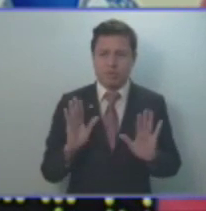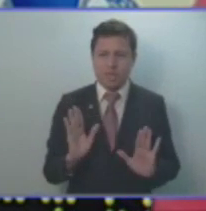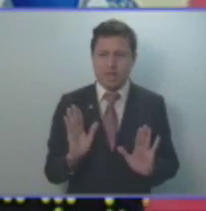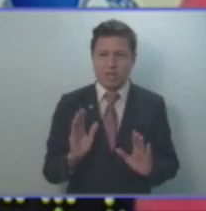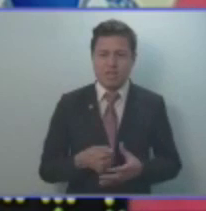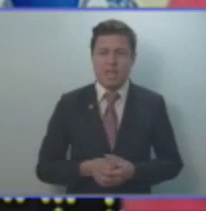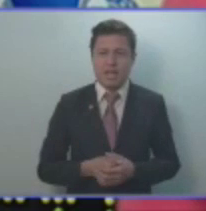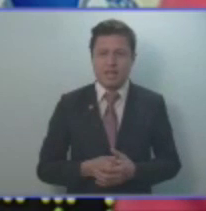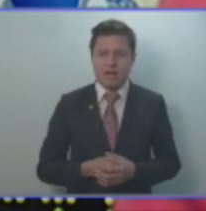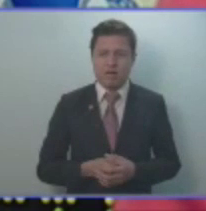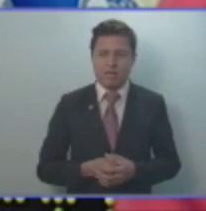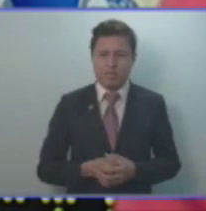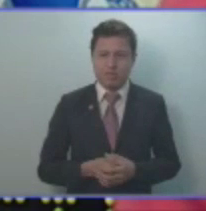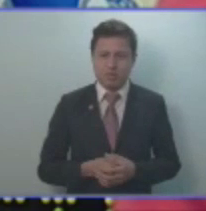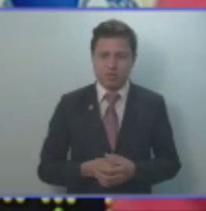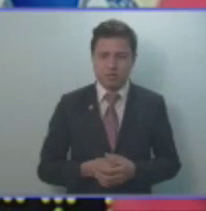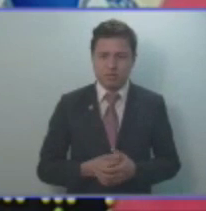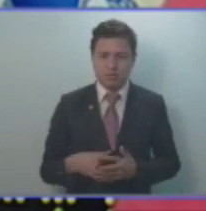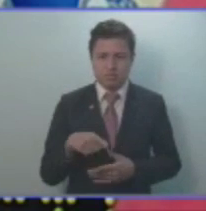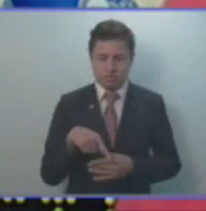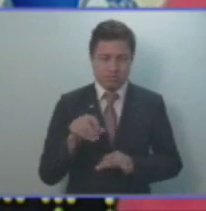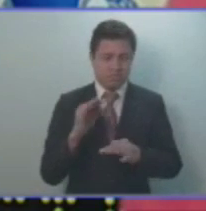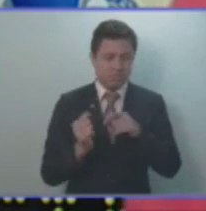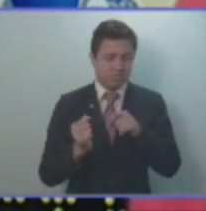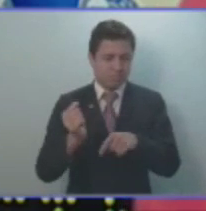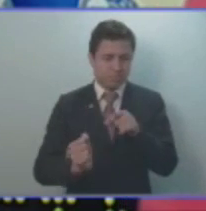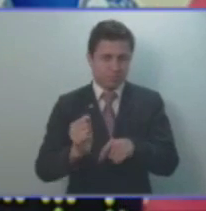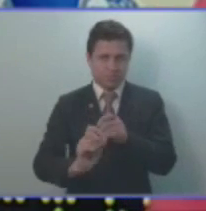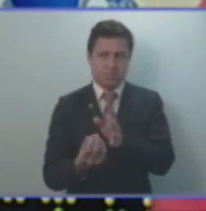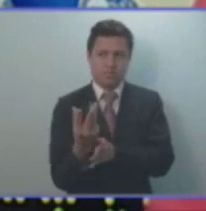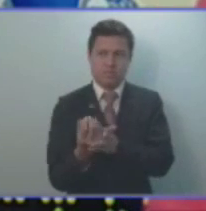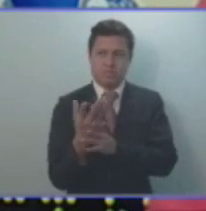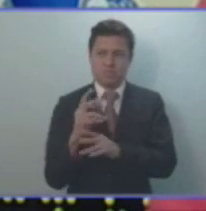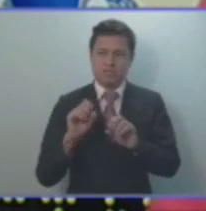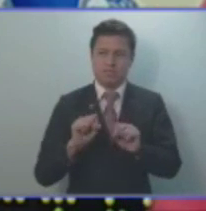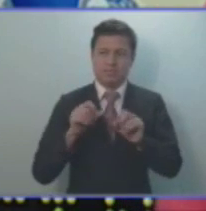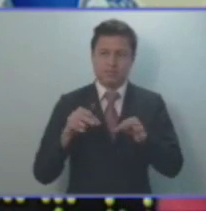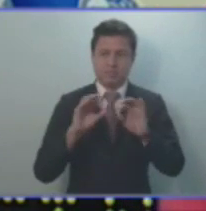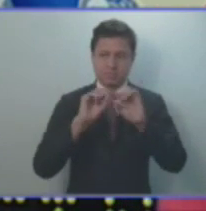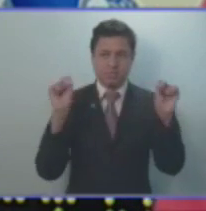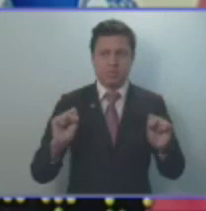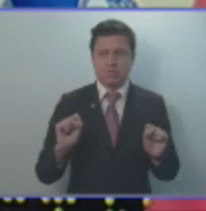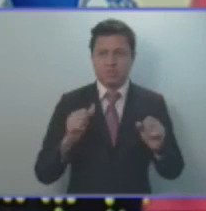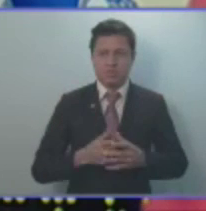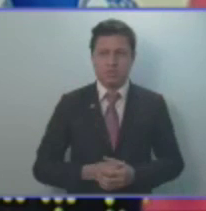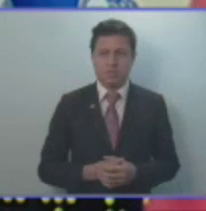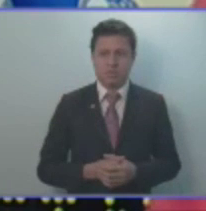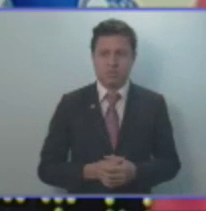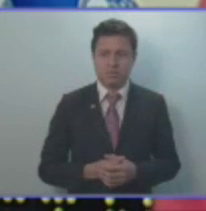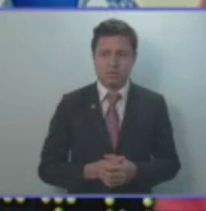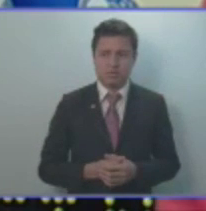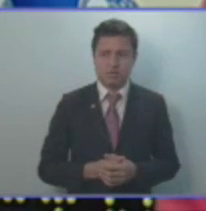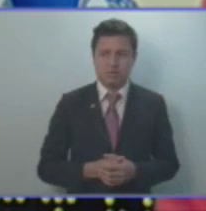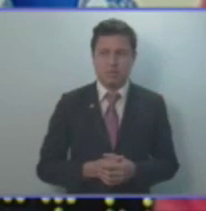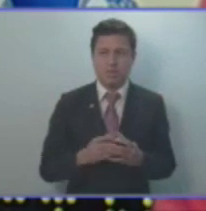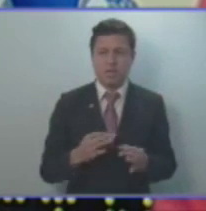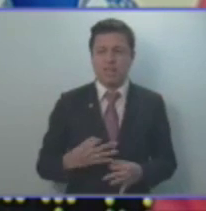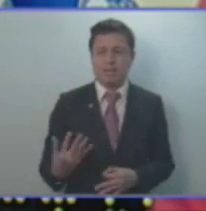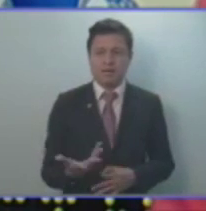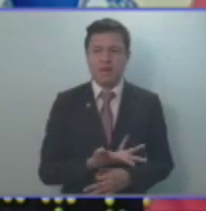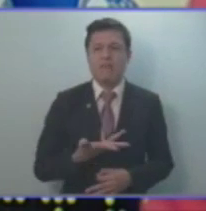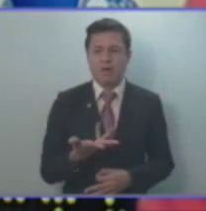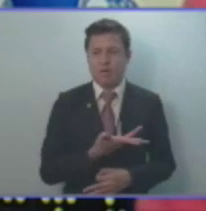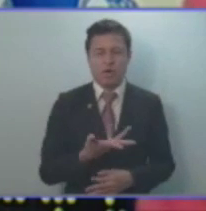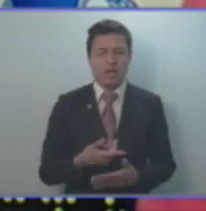calendario, innovaciones en la agricultura, sistema de escritura y sistema de gobierno en